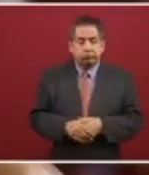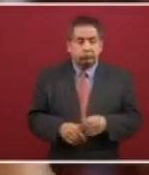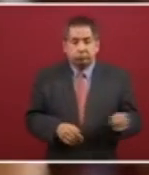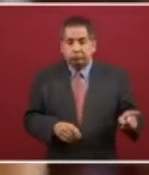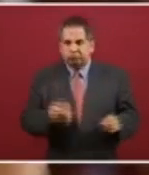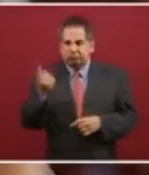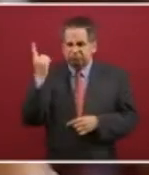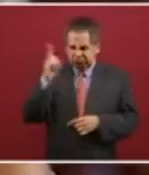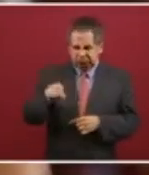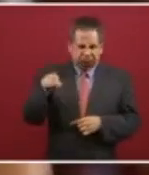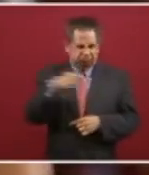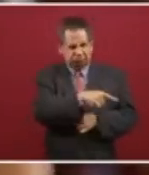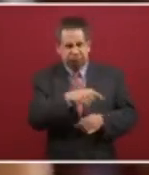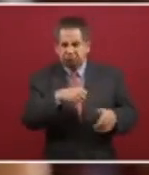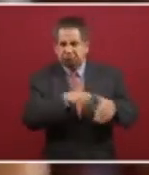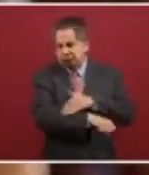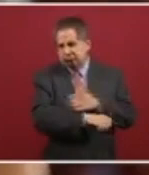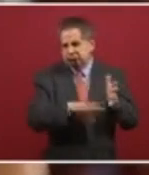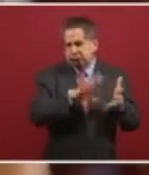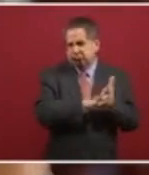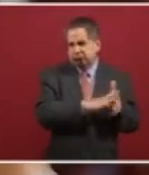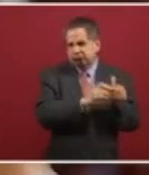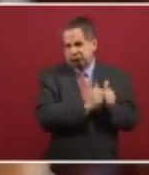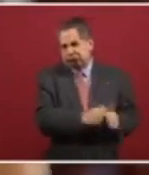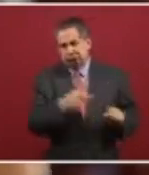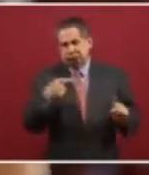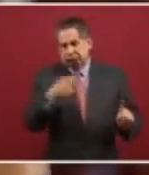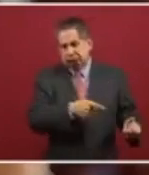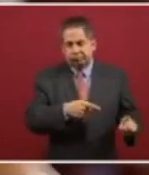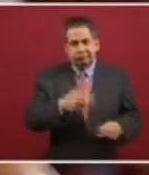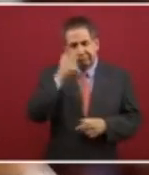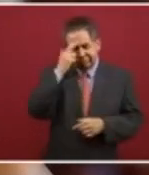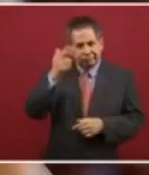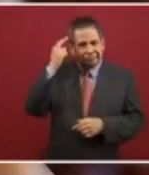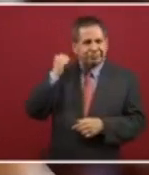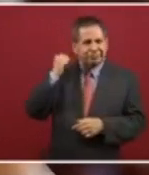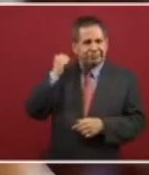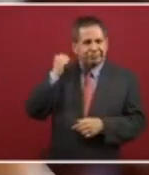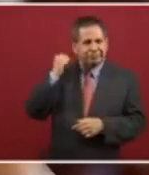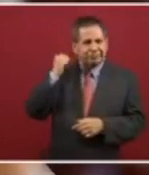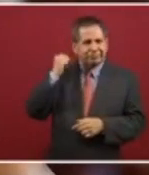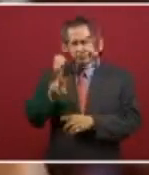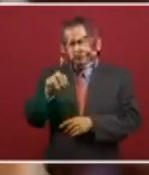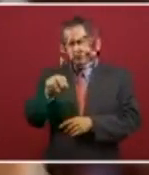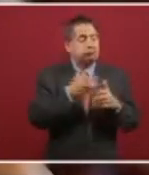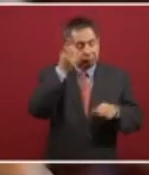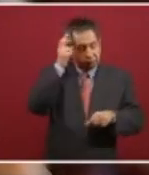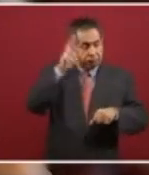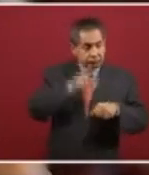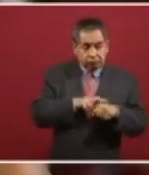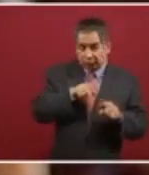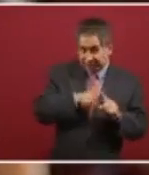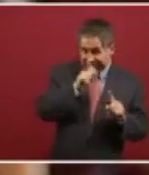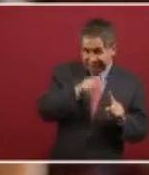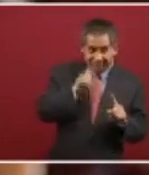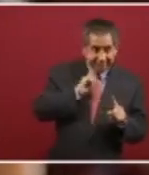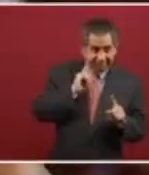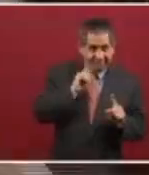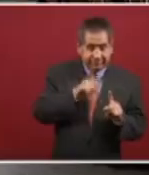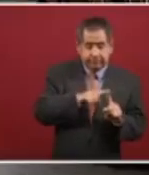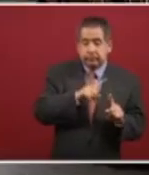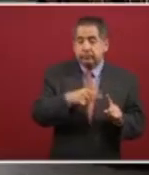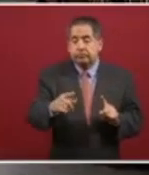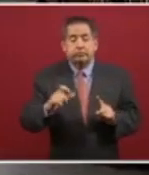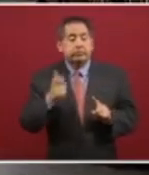consigna, entre los que se encuentra una víctima del falso caso Wallace. En ese penal van tres intentos de suicidio del Altiplano, con